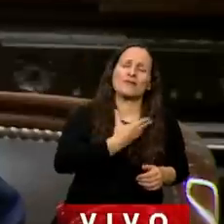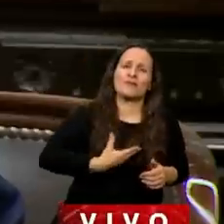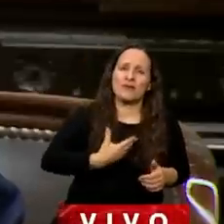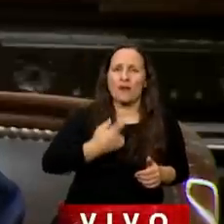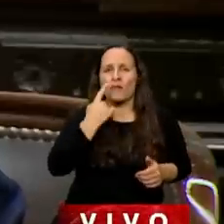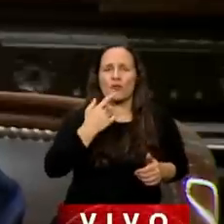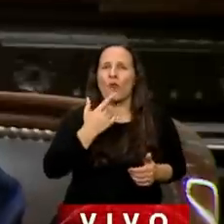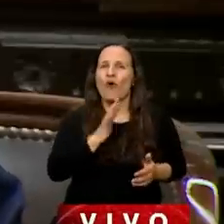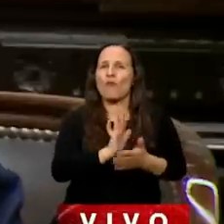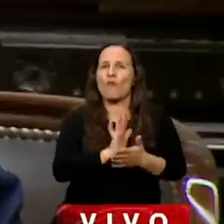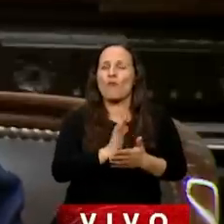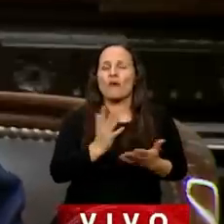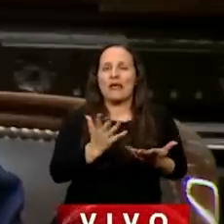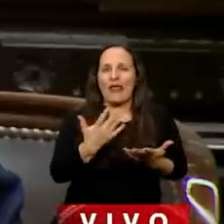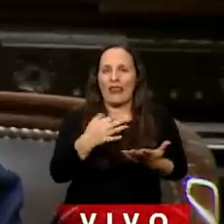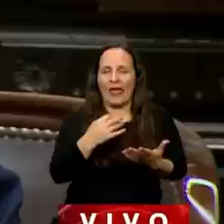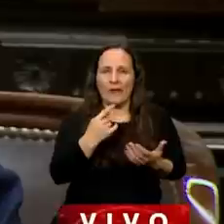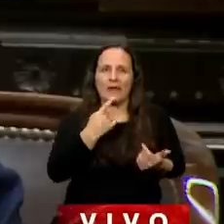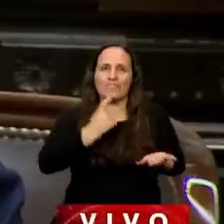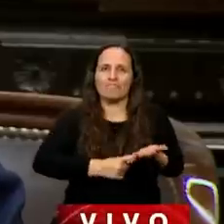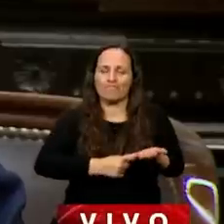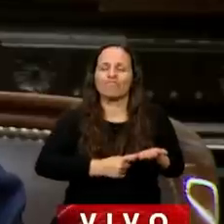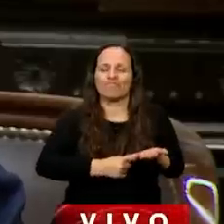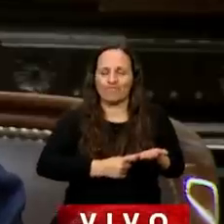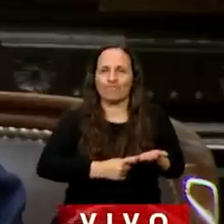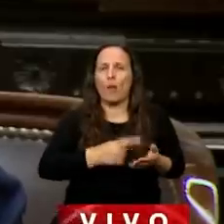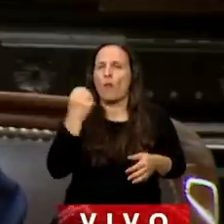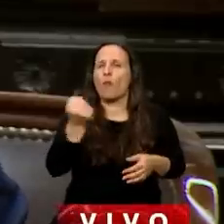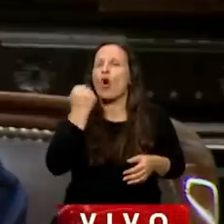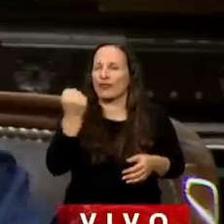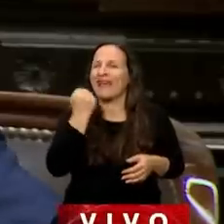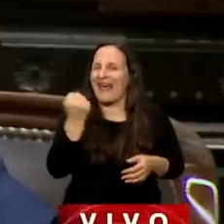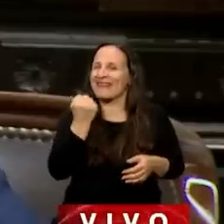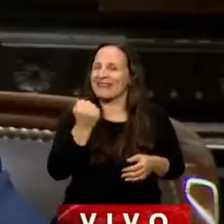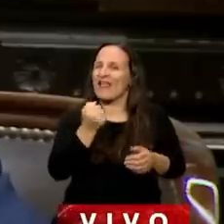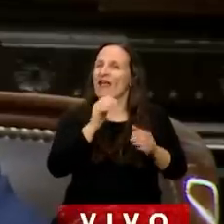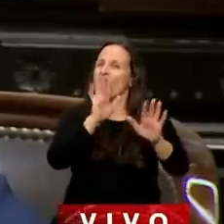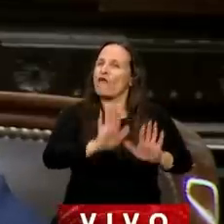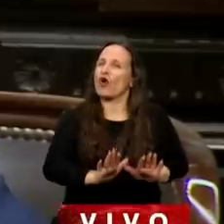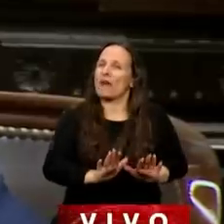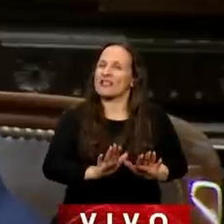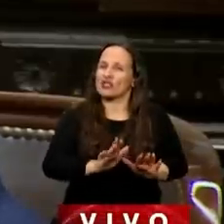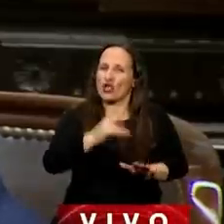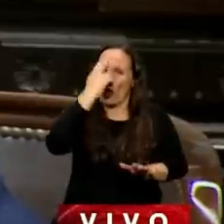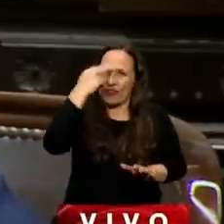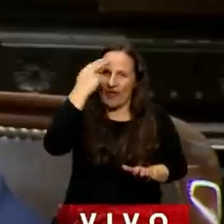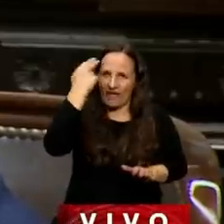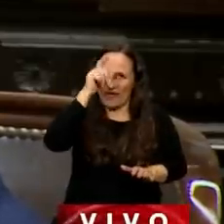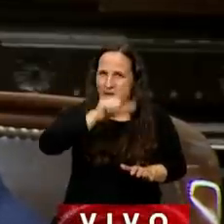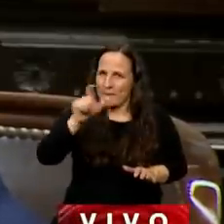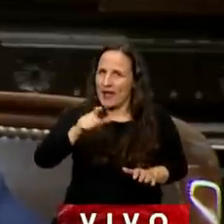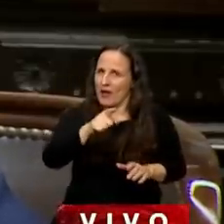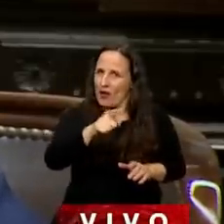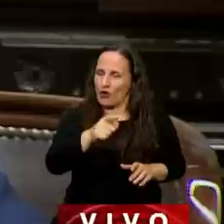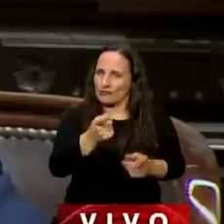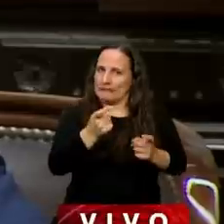subsiguientes le den la importancia nodal que la formación de enfermeros y enfermeras